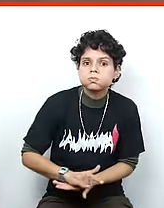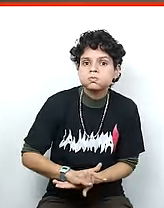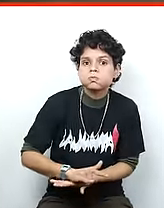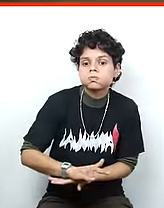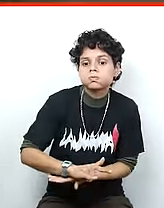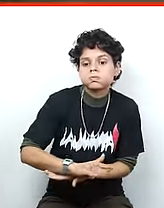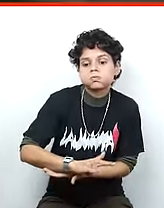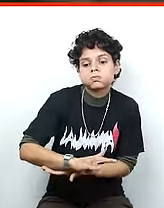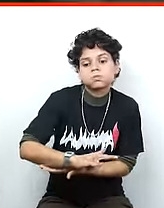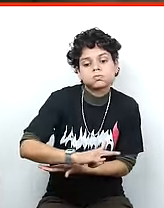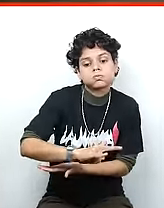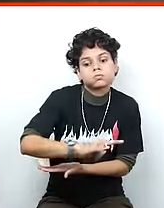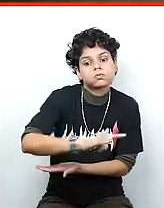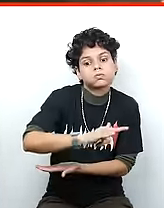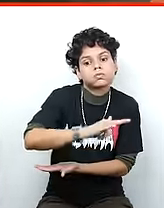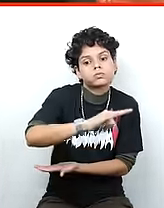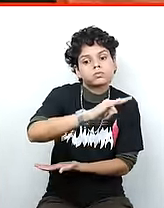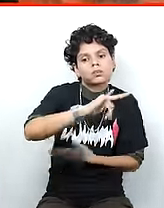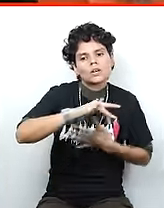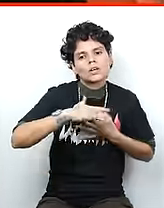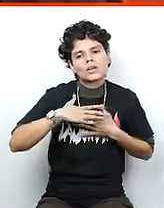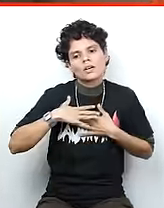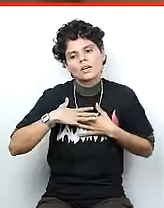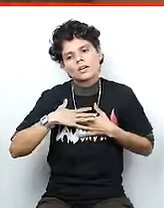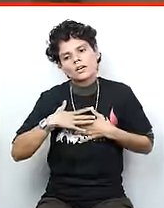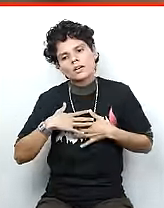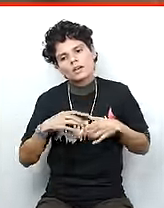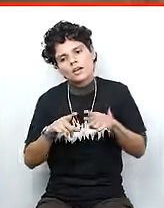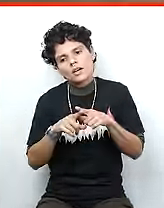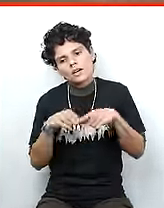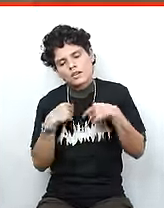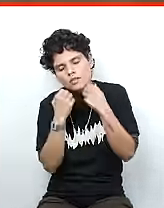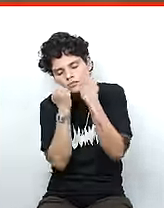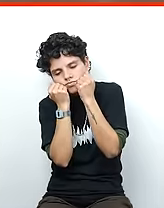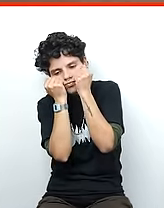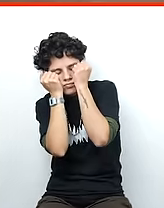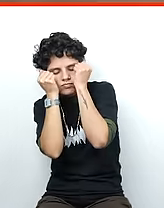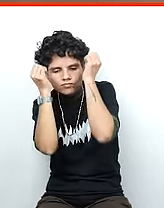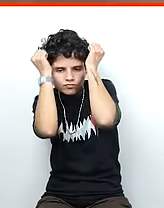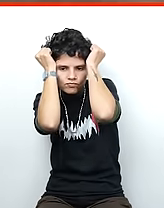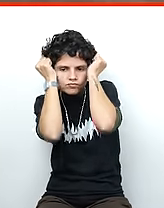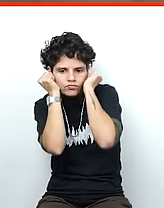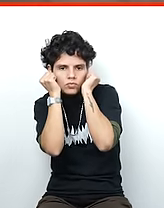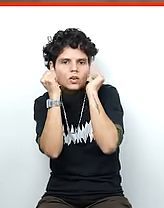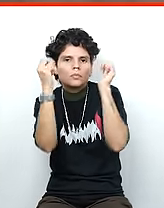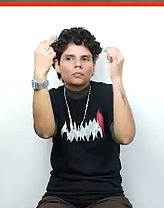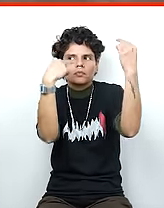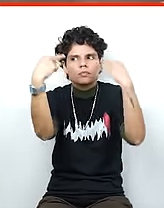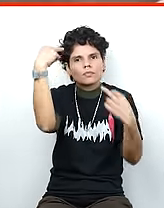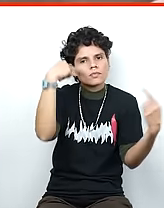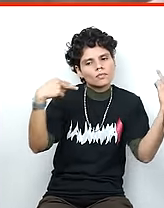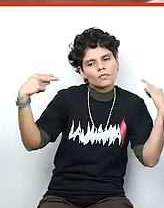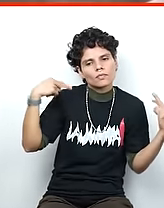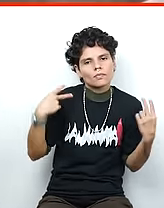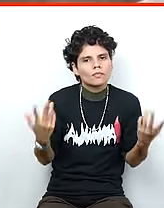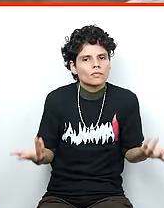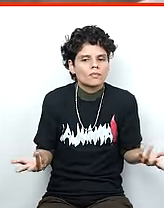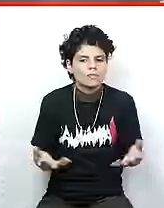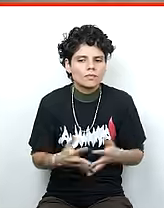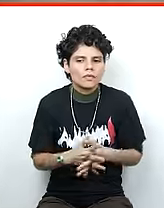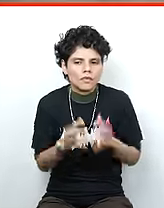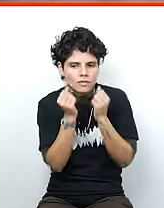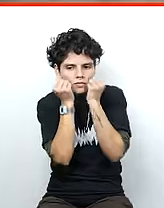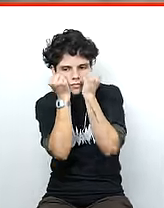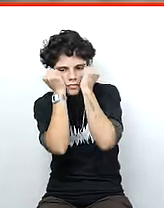del suelo, ya dije, ya. Igual en el avión, como que me tiré para abajo, me tapé con un gorro que llevaba, para que no me viera la gente, pues, si la gente me estaba pidiendo de